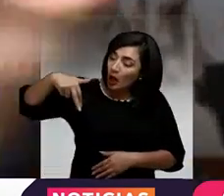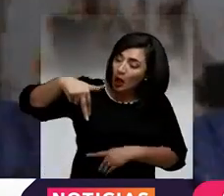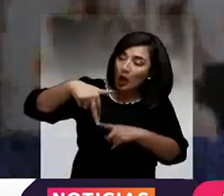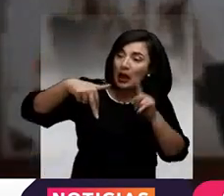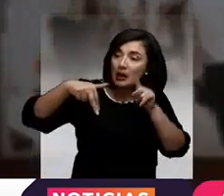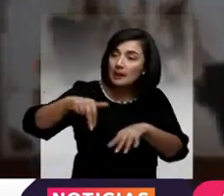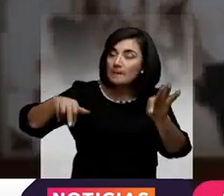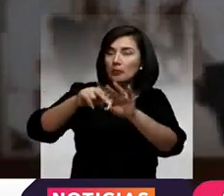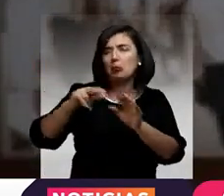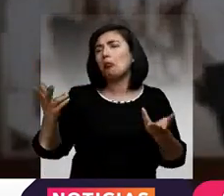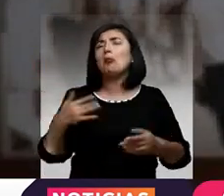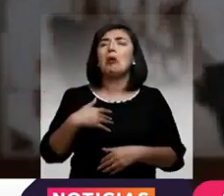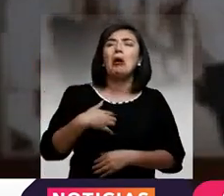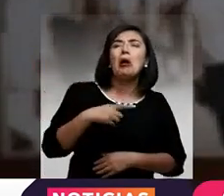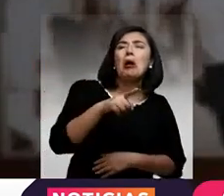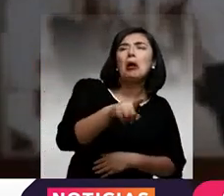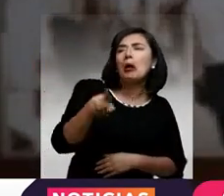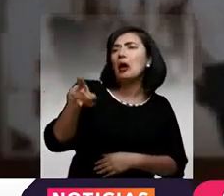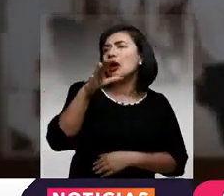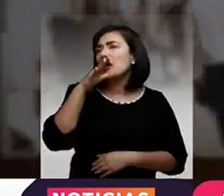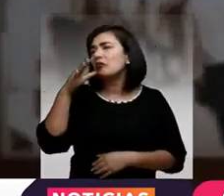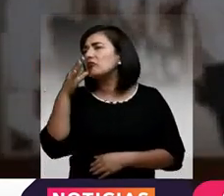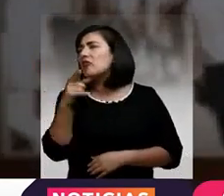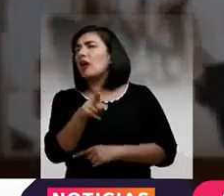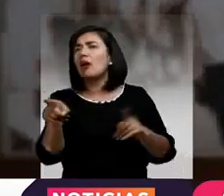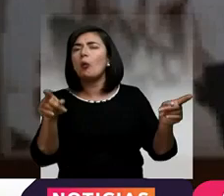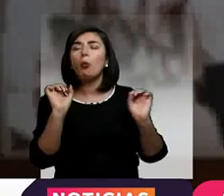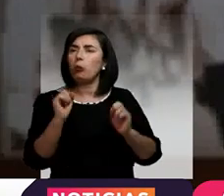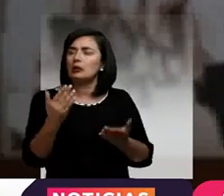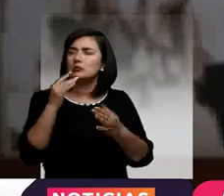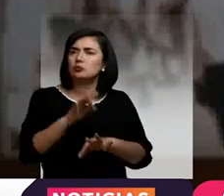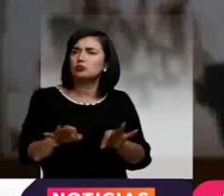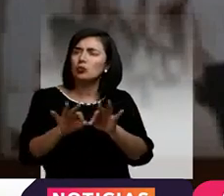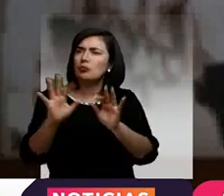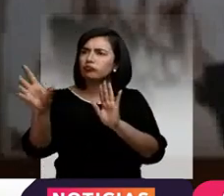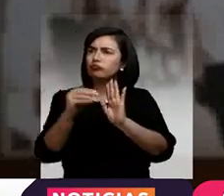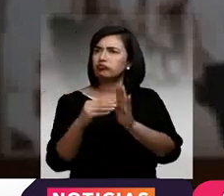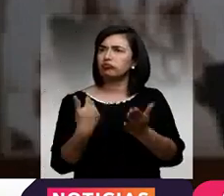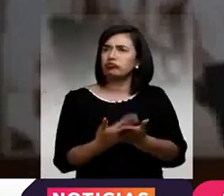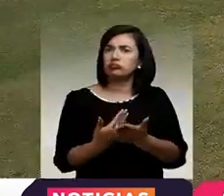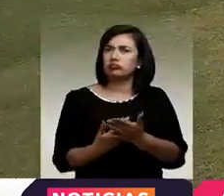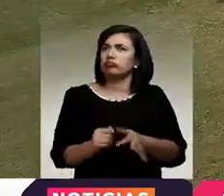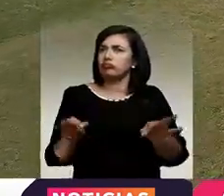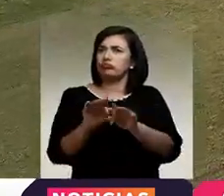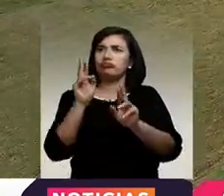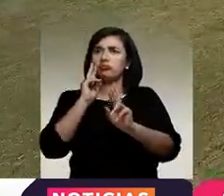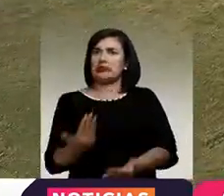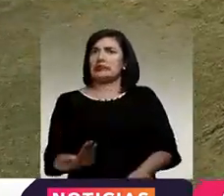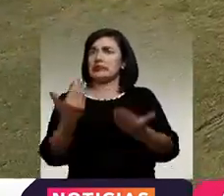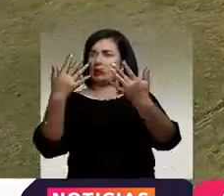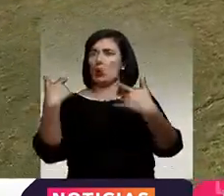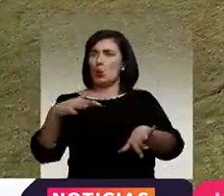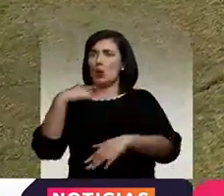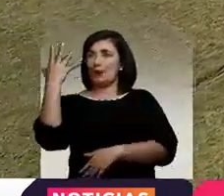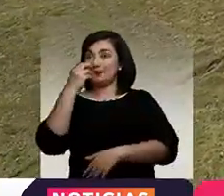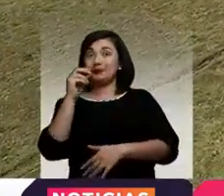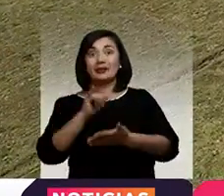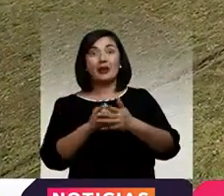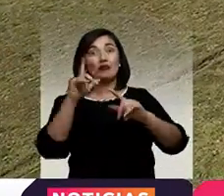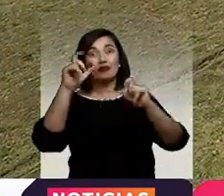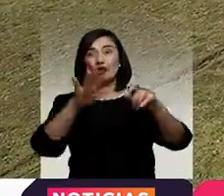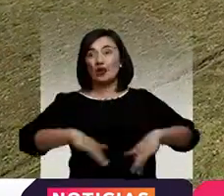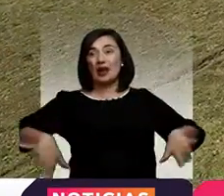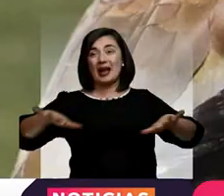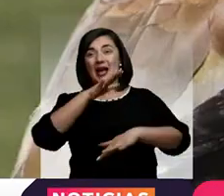Un animal allá en el campo puede ser digno de ser retratado, de hecho merece ser retratado. En la fotografía rural,